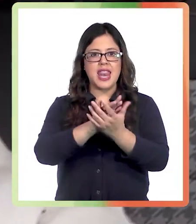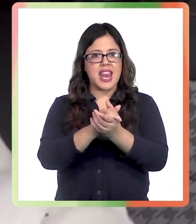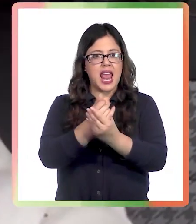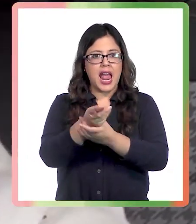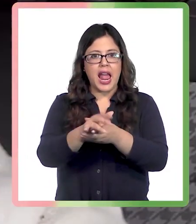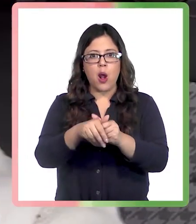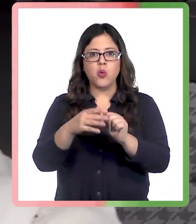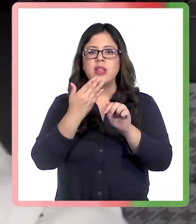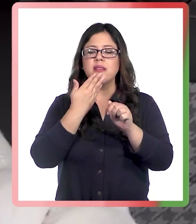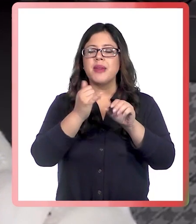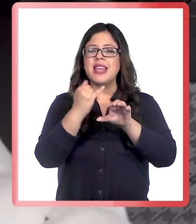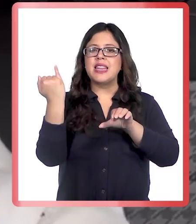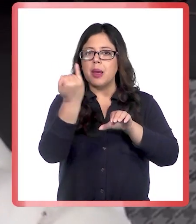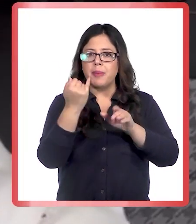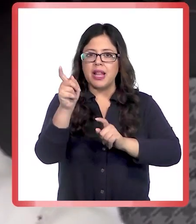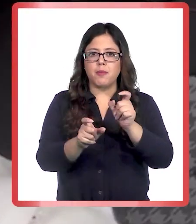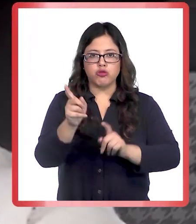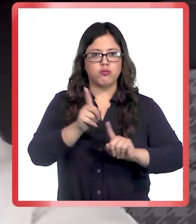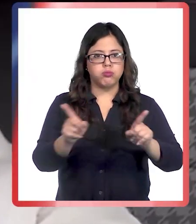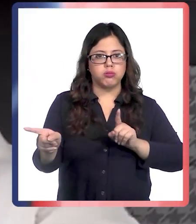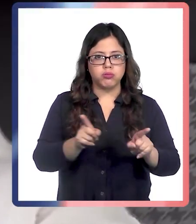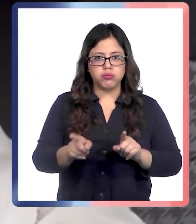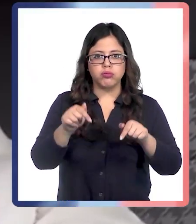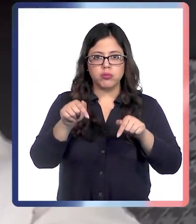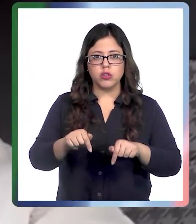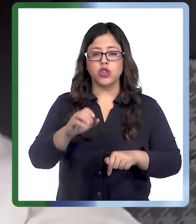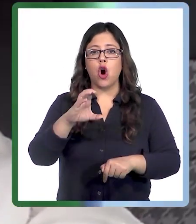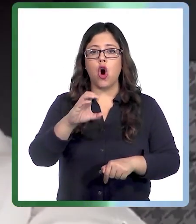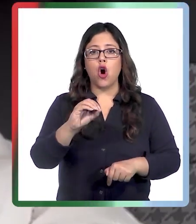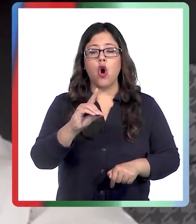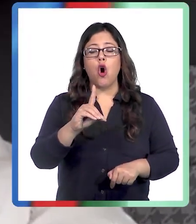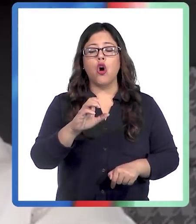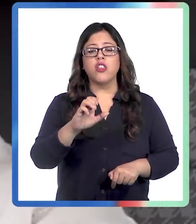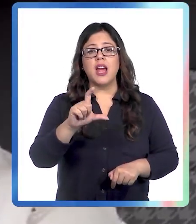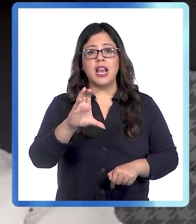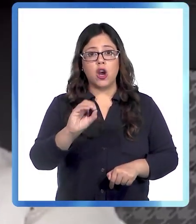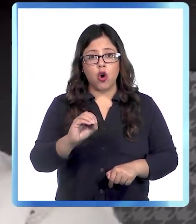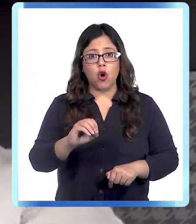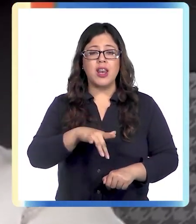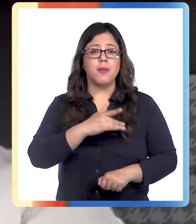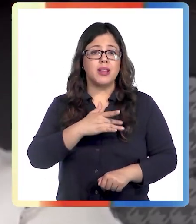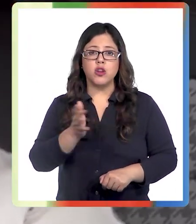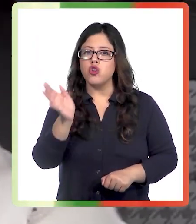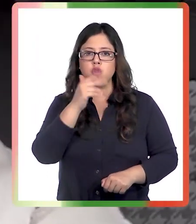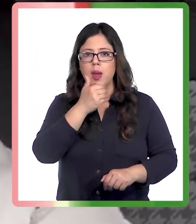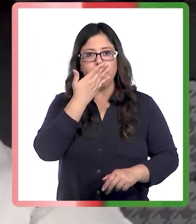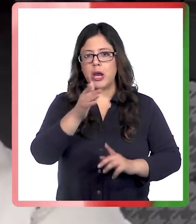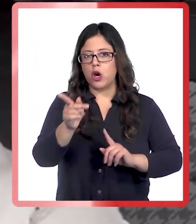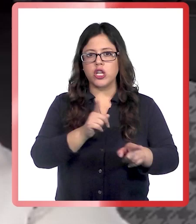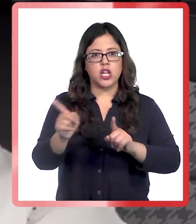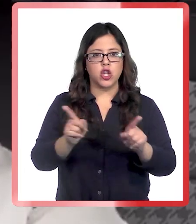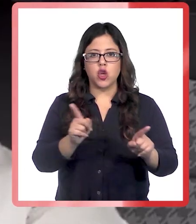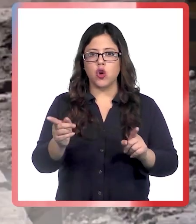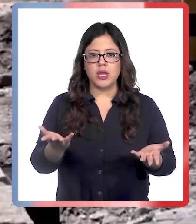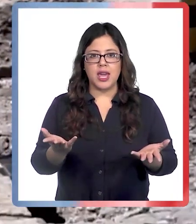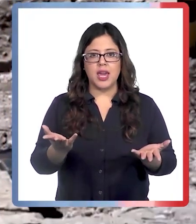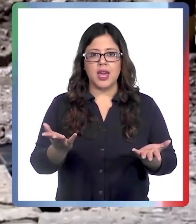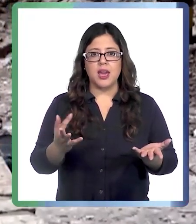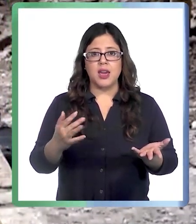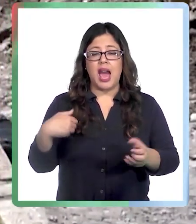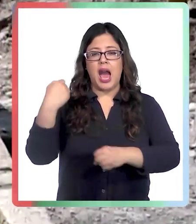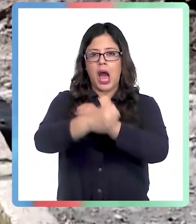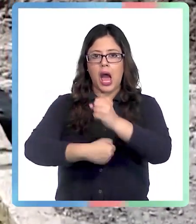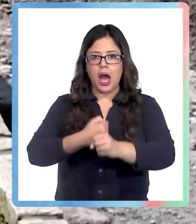autónoma de las personas que realizaron estas gestiones. Codelco desafortunadamente no ha tenido la mejor gestión durante estos últimos